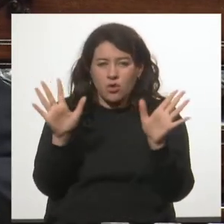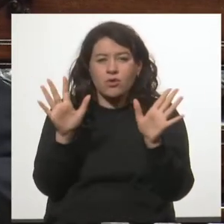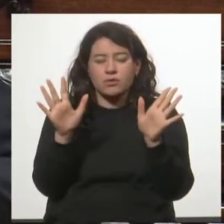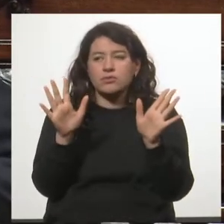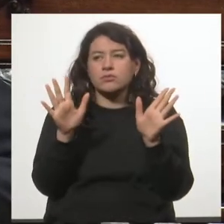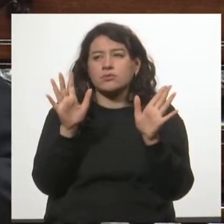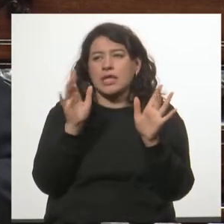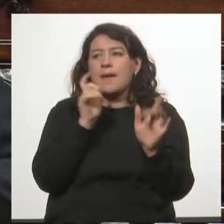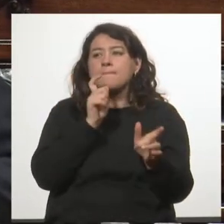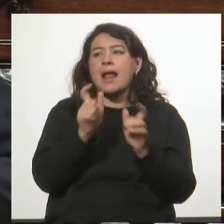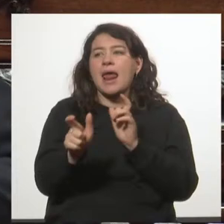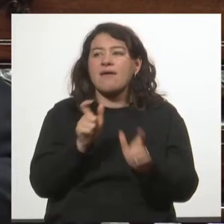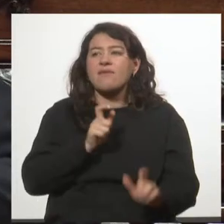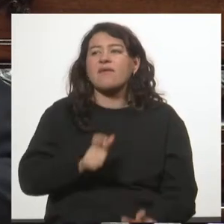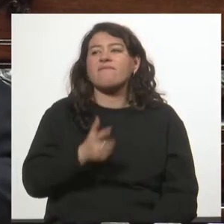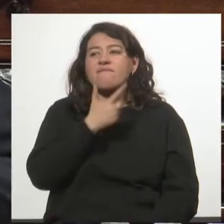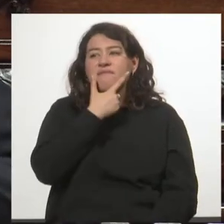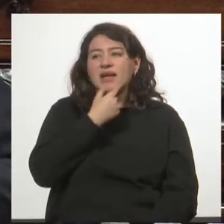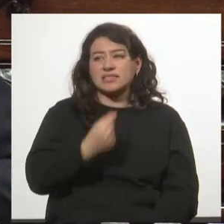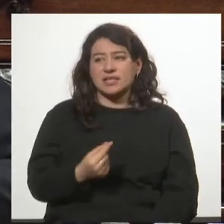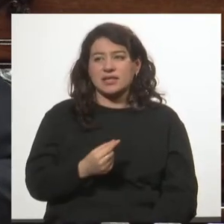palabras simples